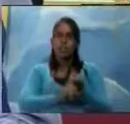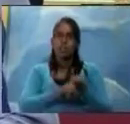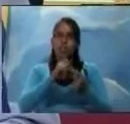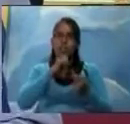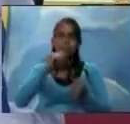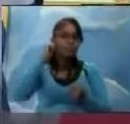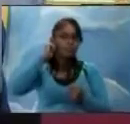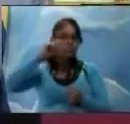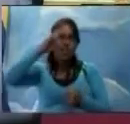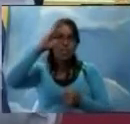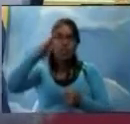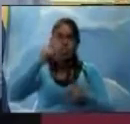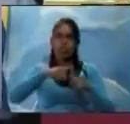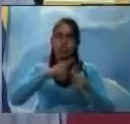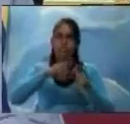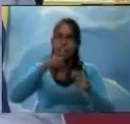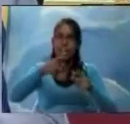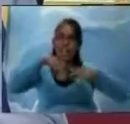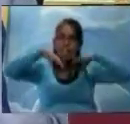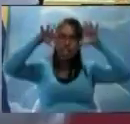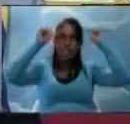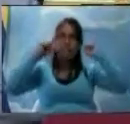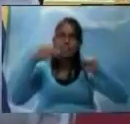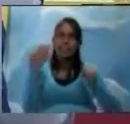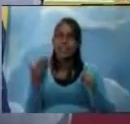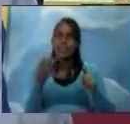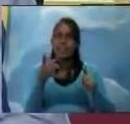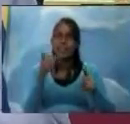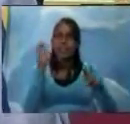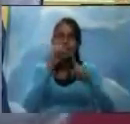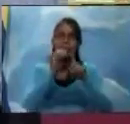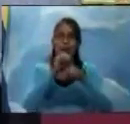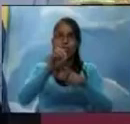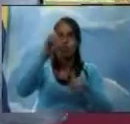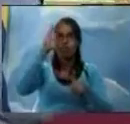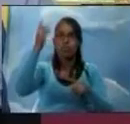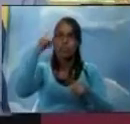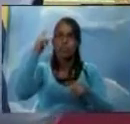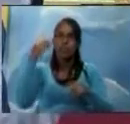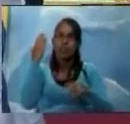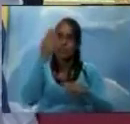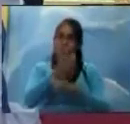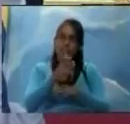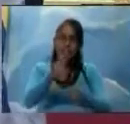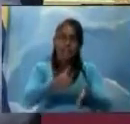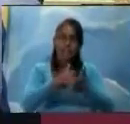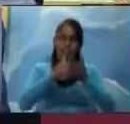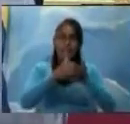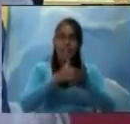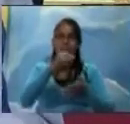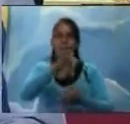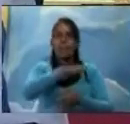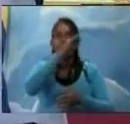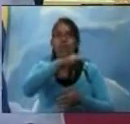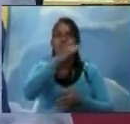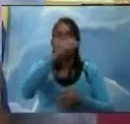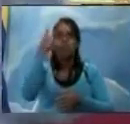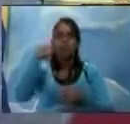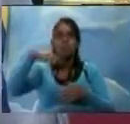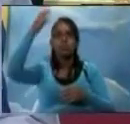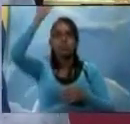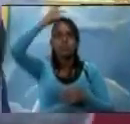mujer de Dios, entonces ella entenderá que te ha llamado Dios para que vayas a ganar alma para el reino de los